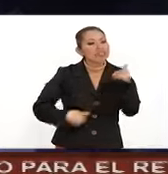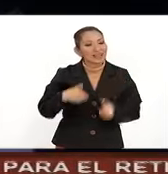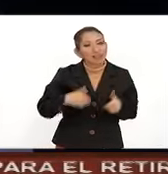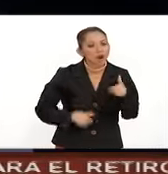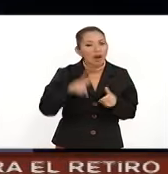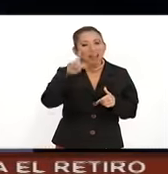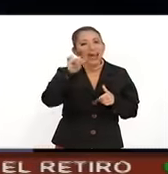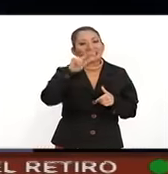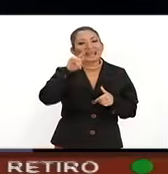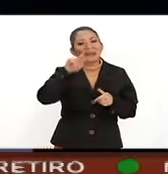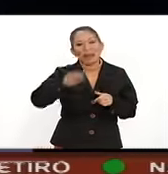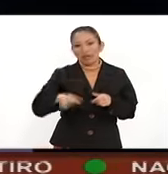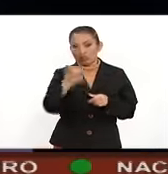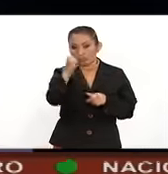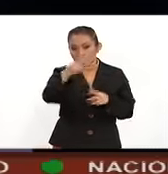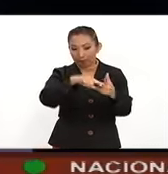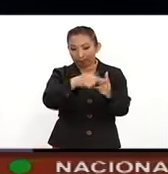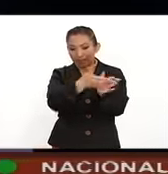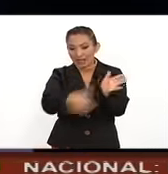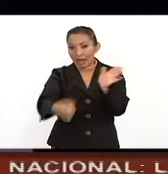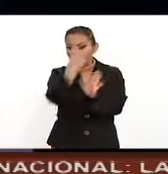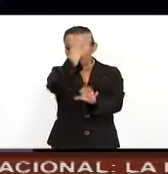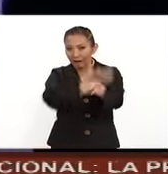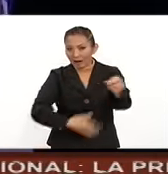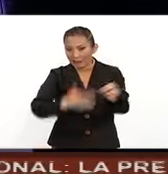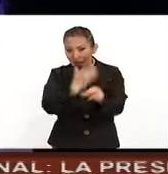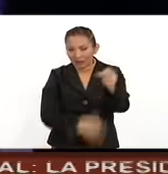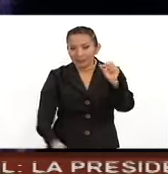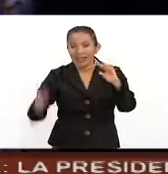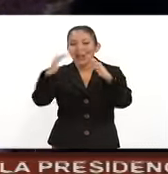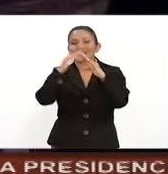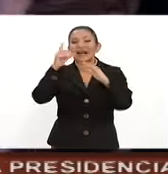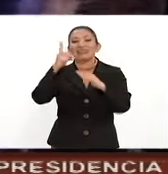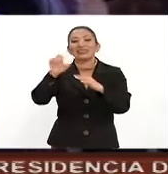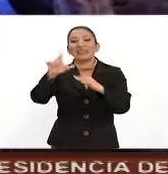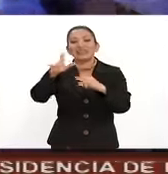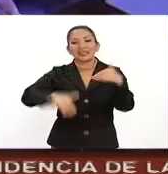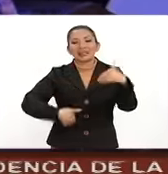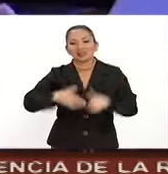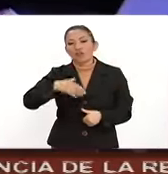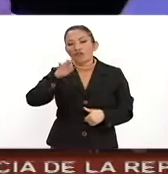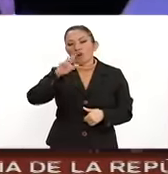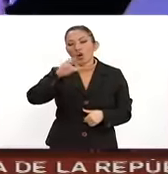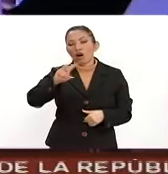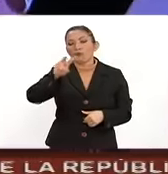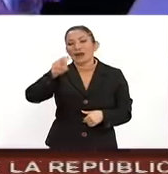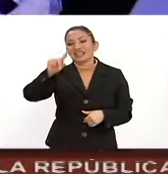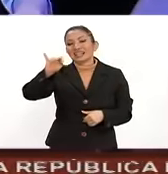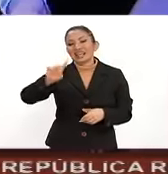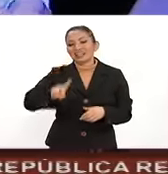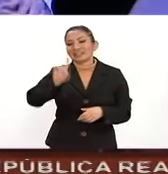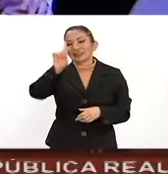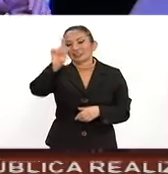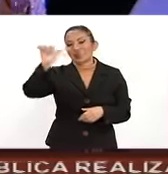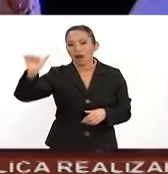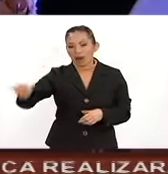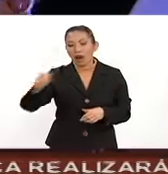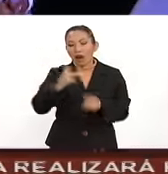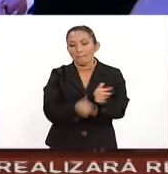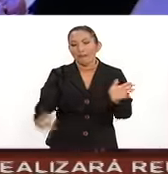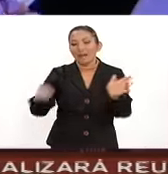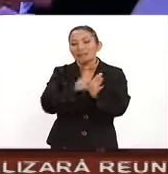el sábado 14 de enero a la 1 de la tarde en Casa del Teatro Foro, ubicado en Vallarta 31A, Plaza